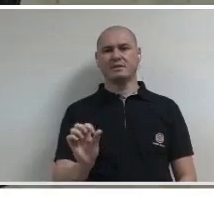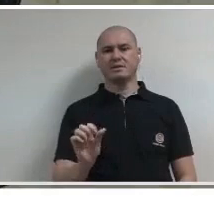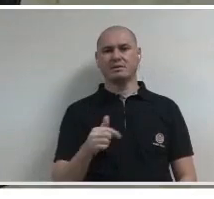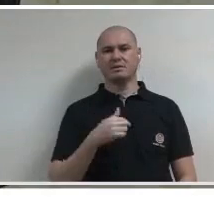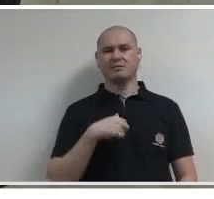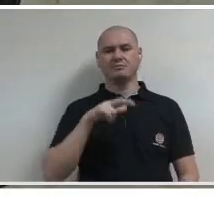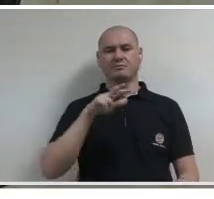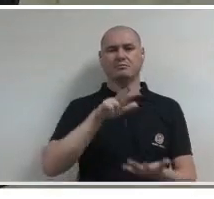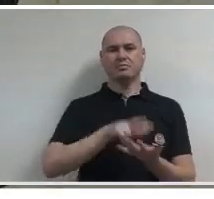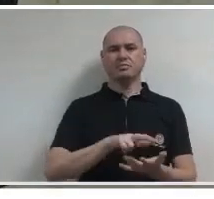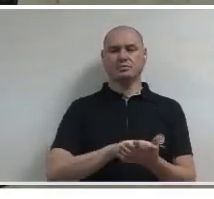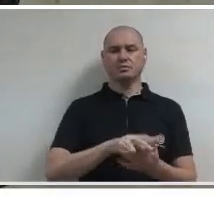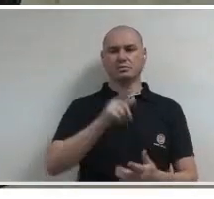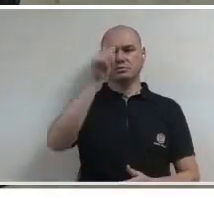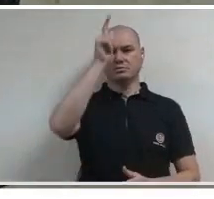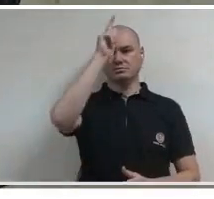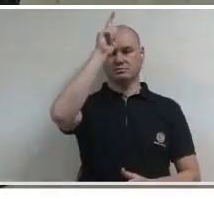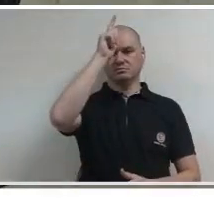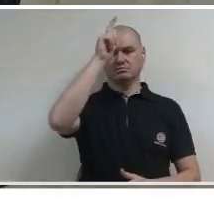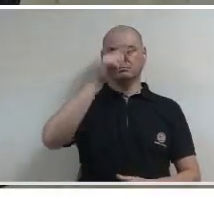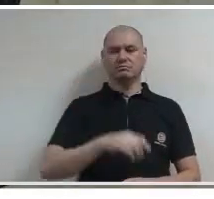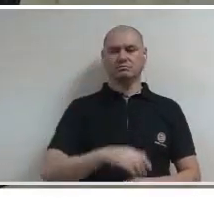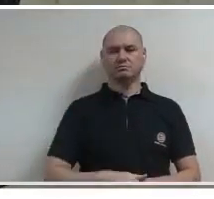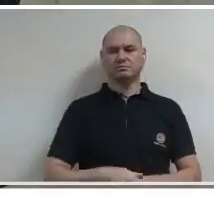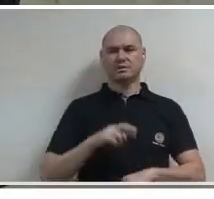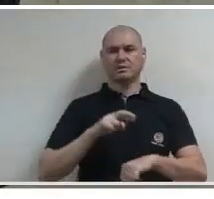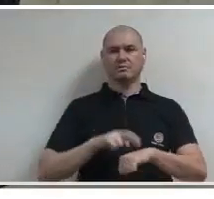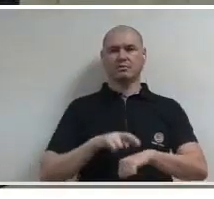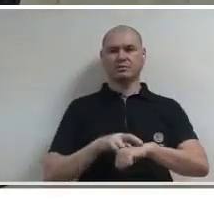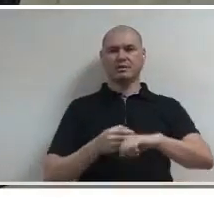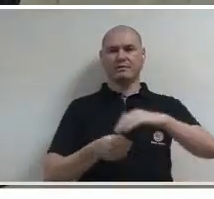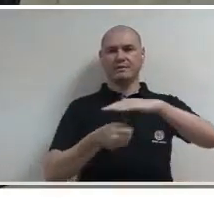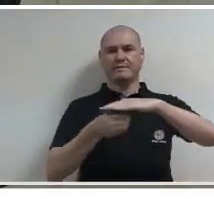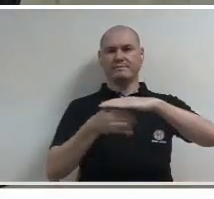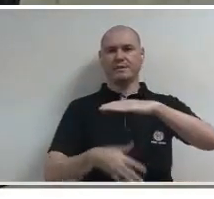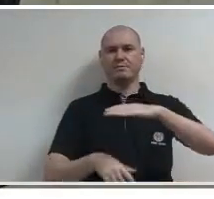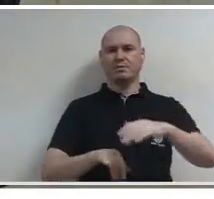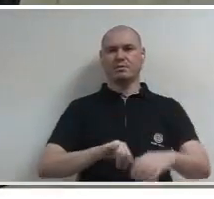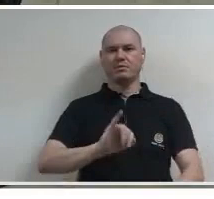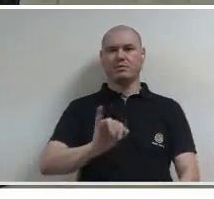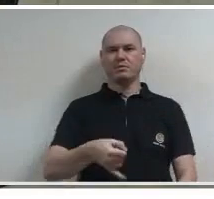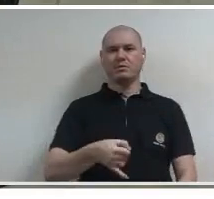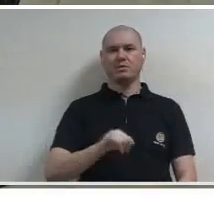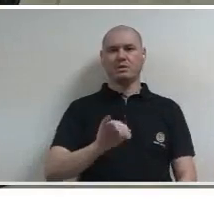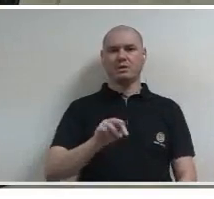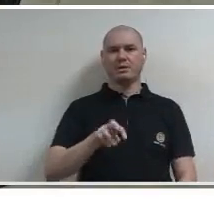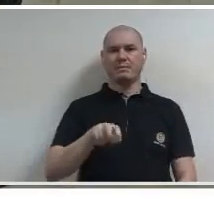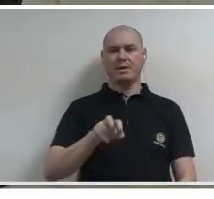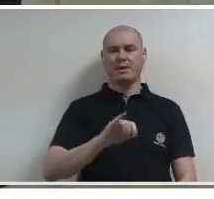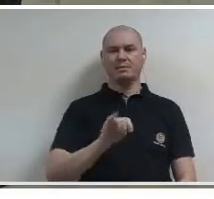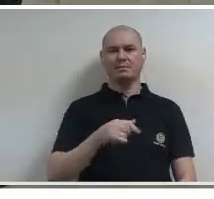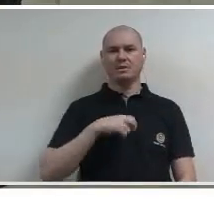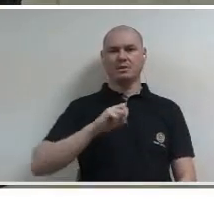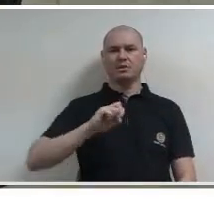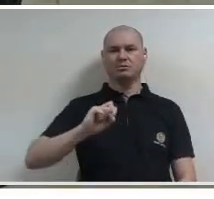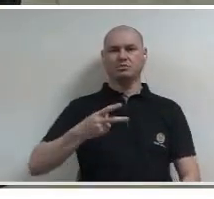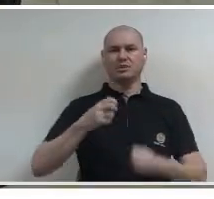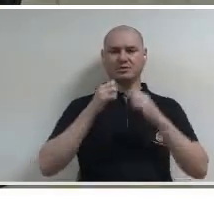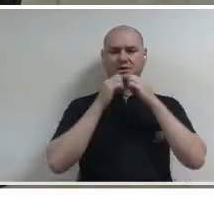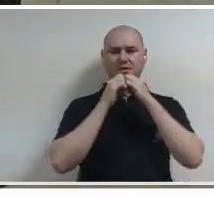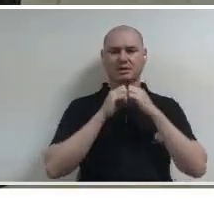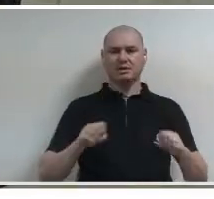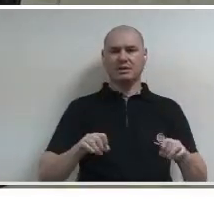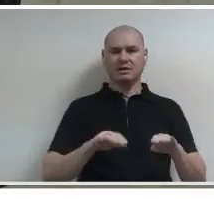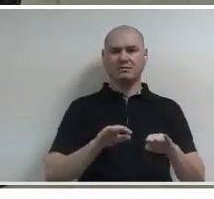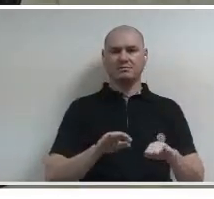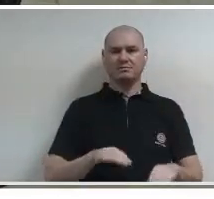6026-2018 Peguareva, y ahí ya ministro superintendente Eugenio Jiménez Rolón. Hay por agua monedico Valleure.